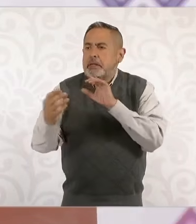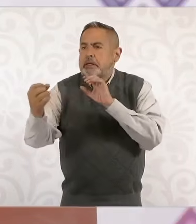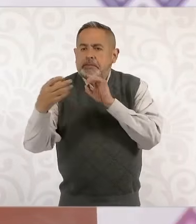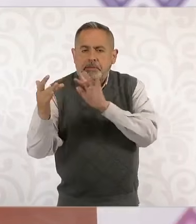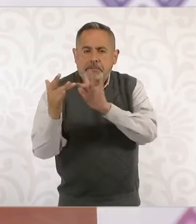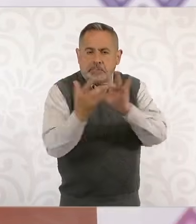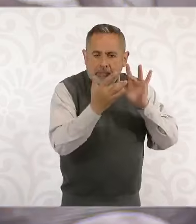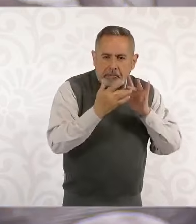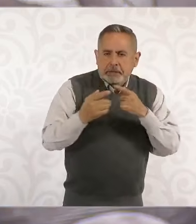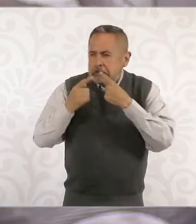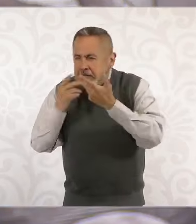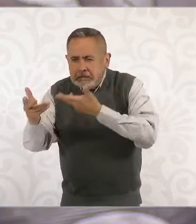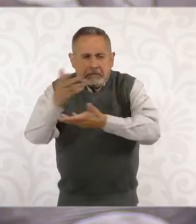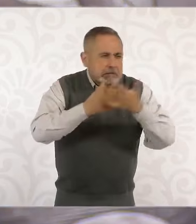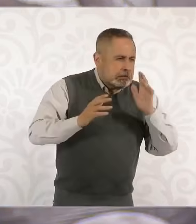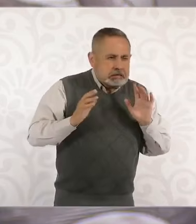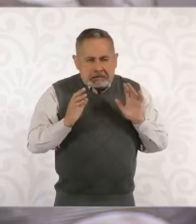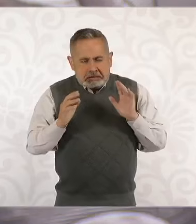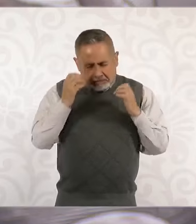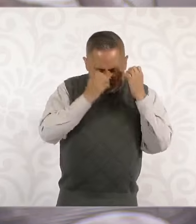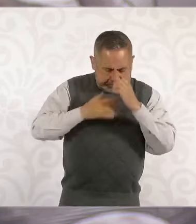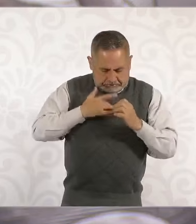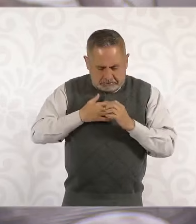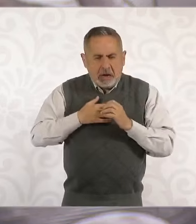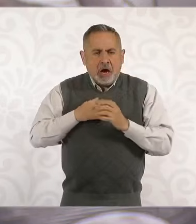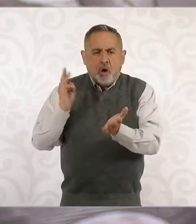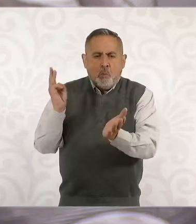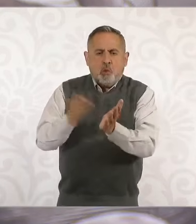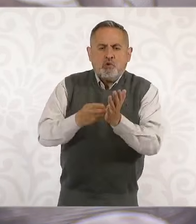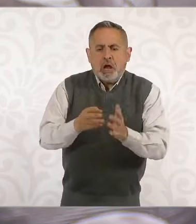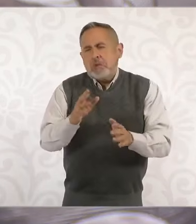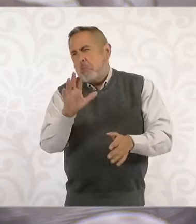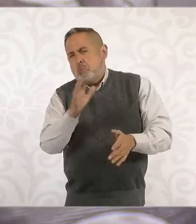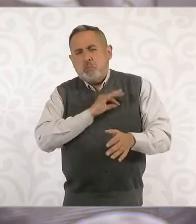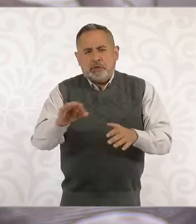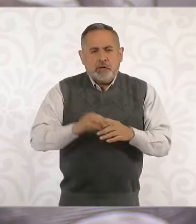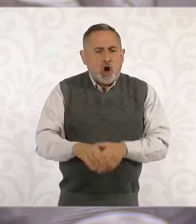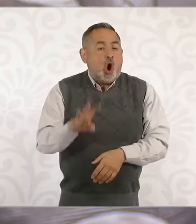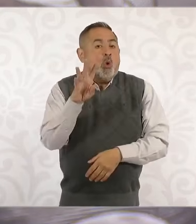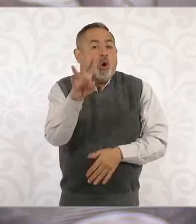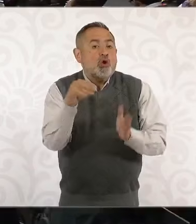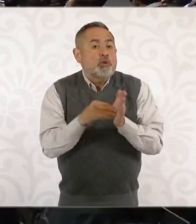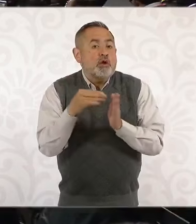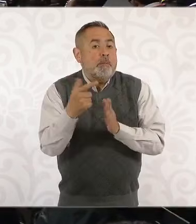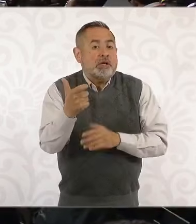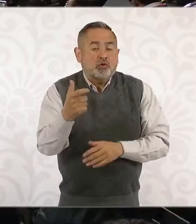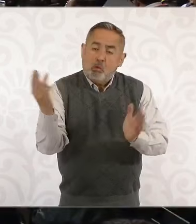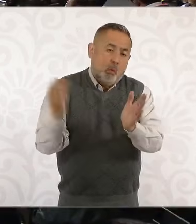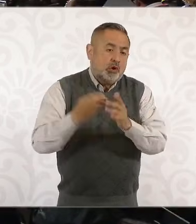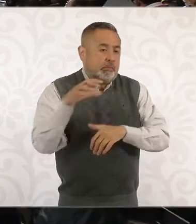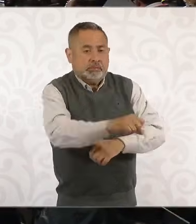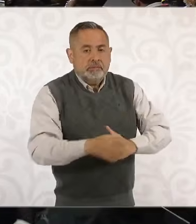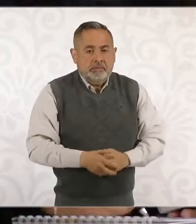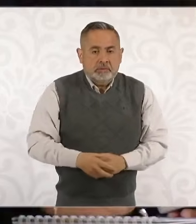llegando, de acuerdo a lo que estamos leyendo en redes sociales, pero nosotros calculamos que es una multa que puede llegar hasta los más de 4 millones de pesos. ¿Pero se